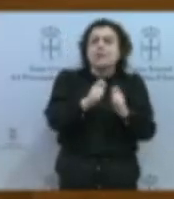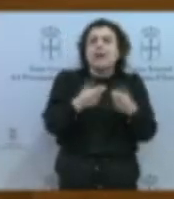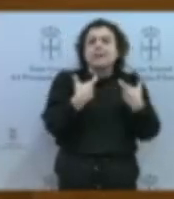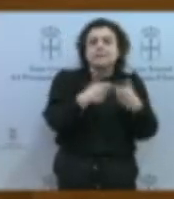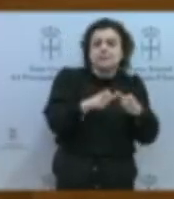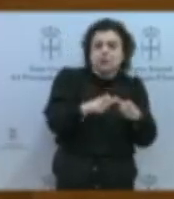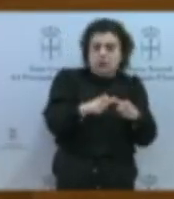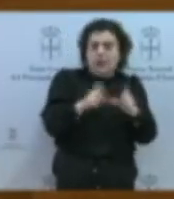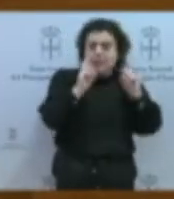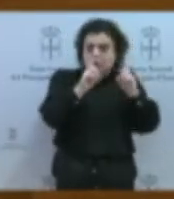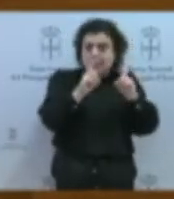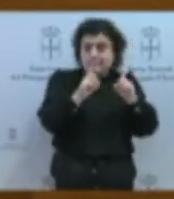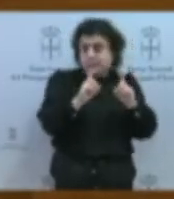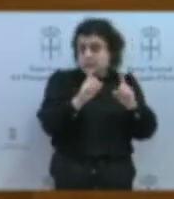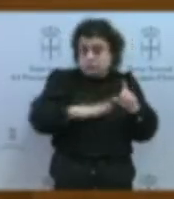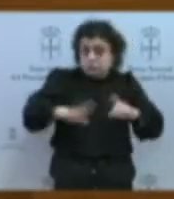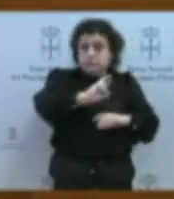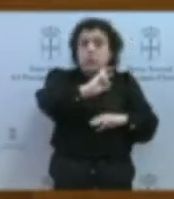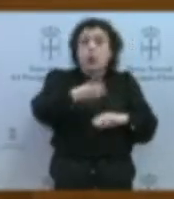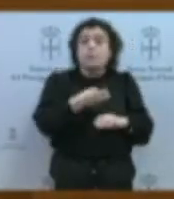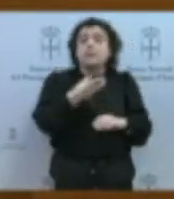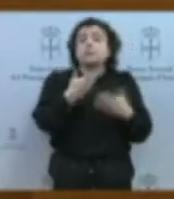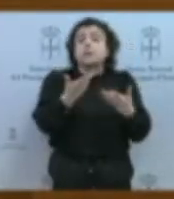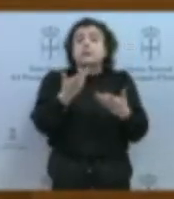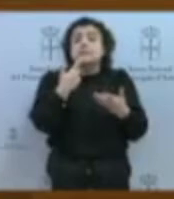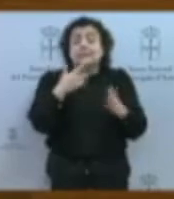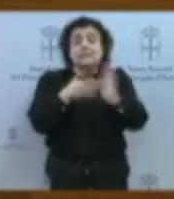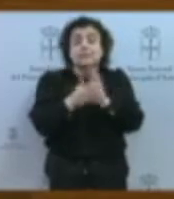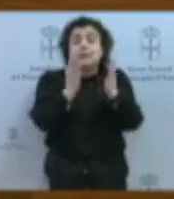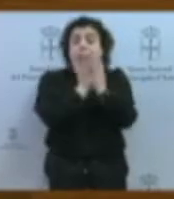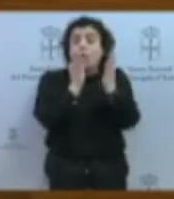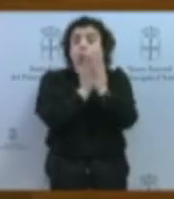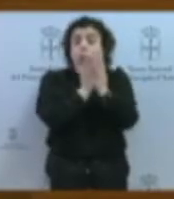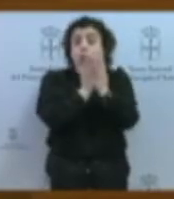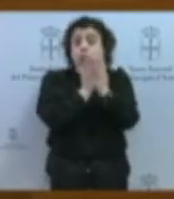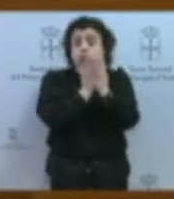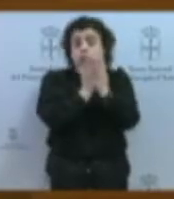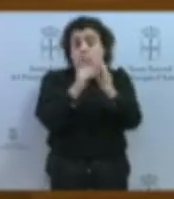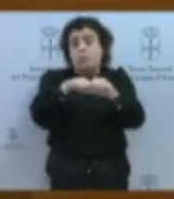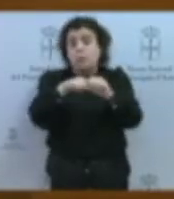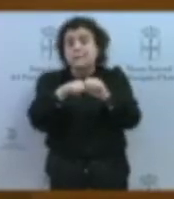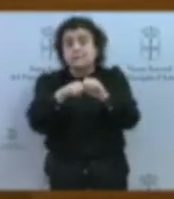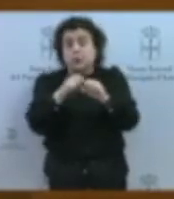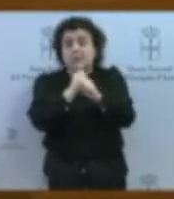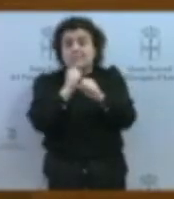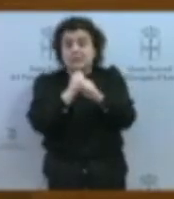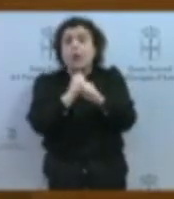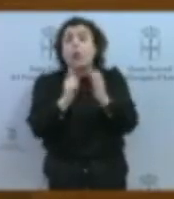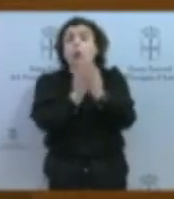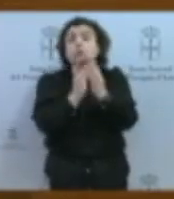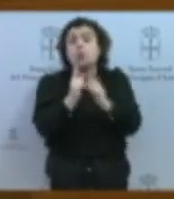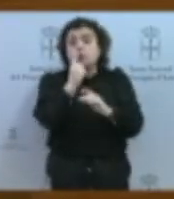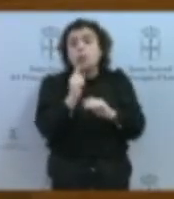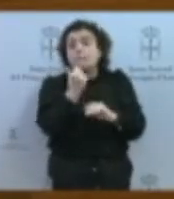mantendrían más de un curso su puesto de trabajo y eso daría una continuidad a la labor educativa. Además de que muchos niños y muchas niñas